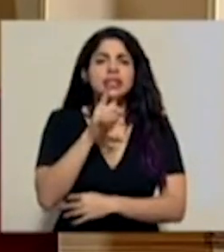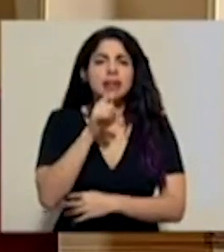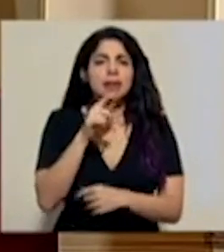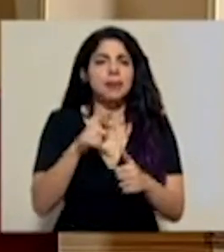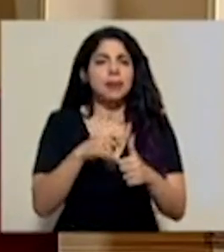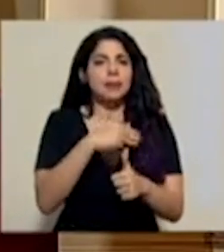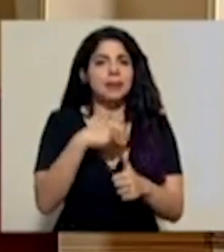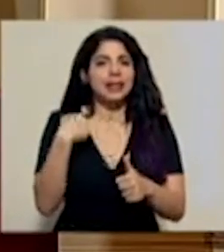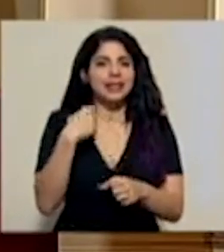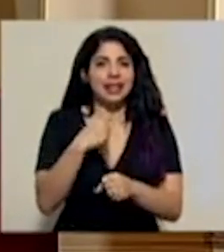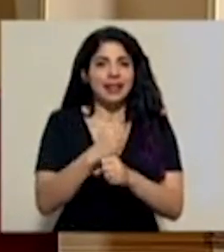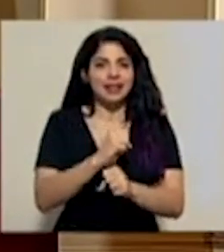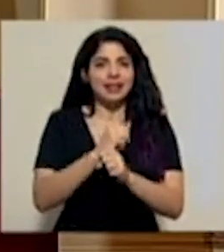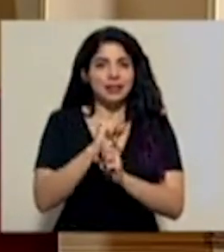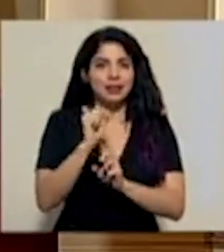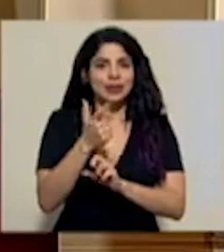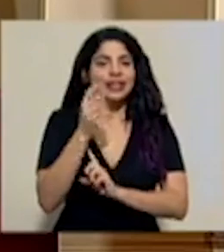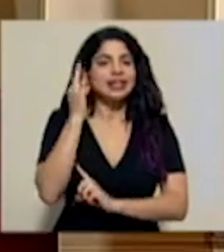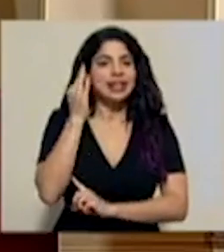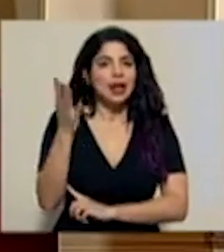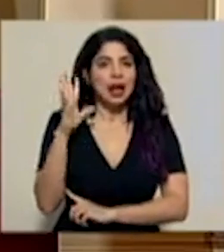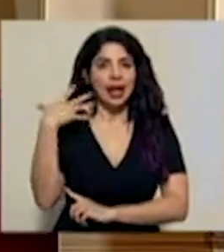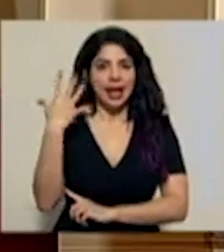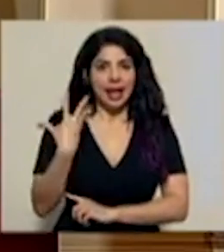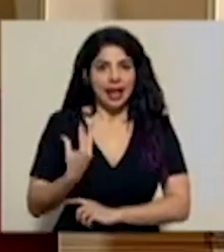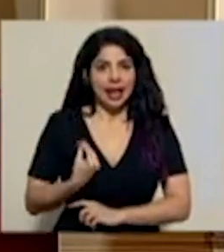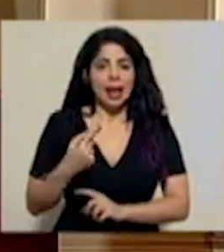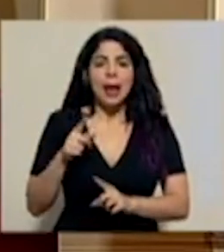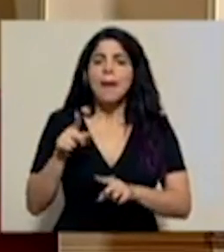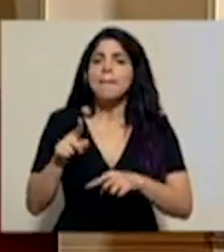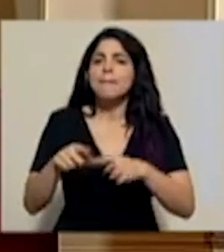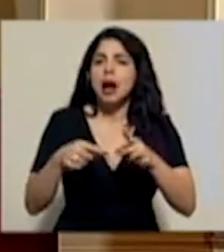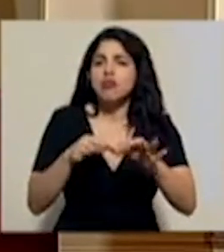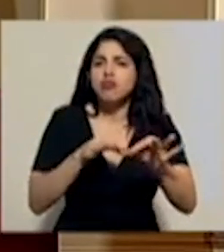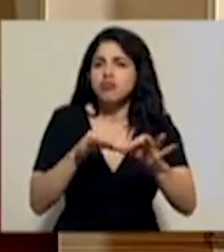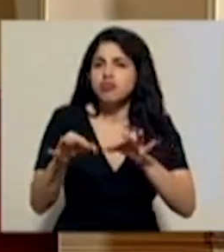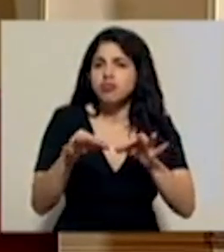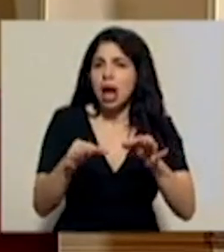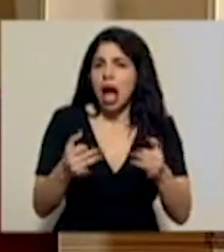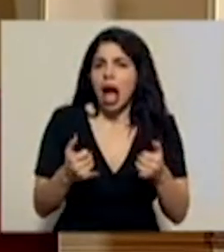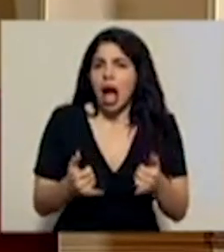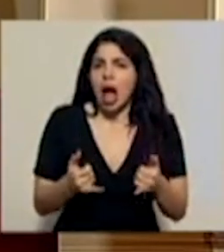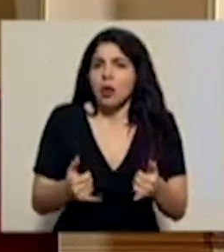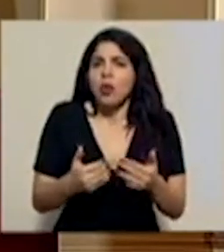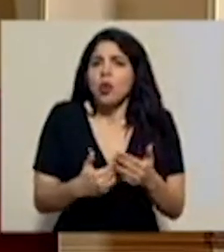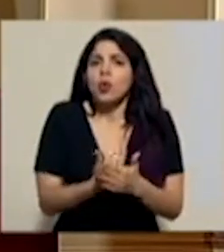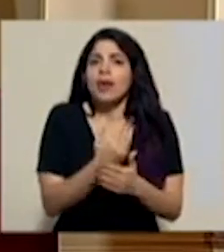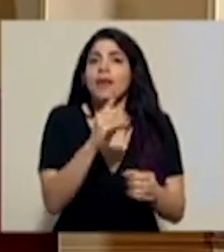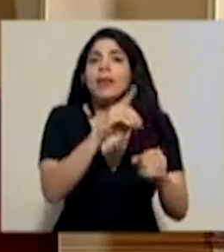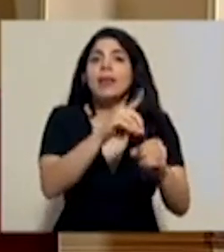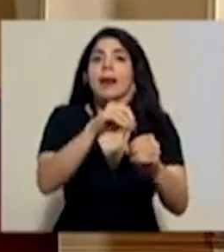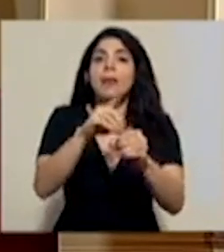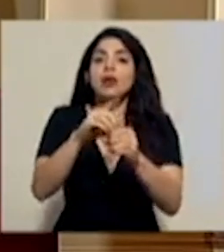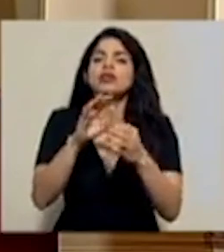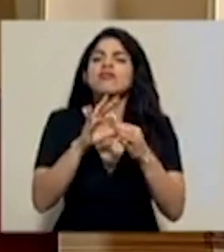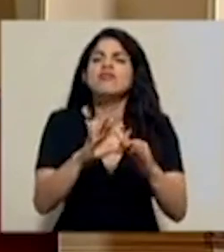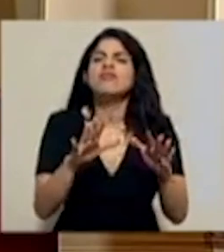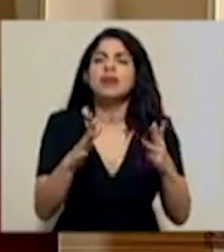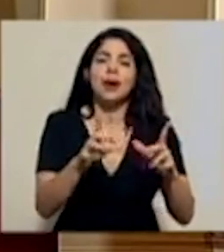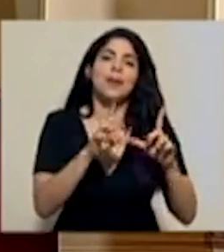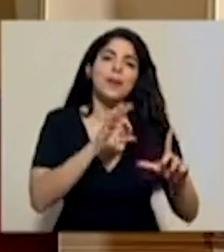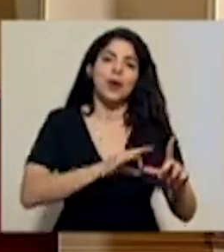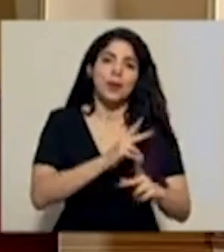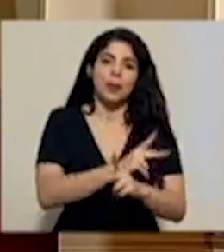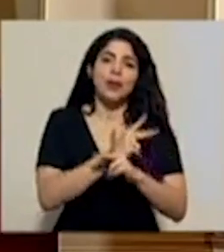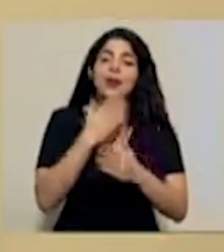ministra de Trabajo y Seguridad Social, la señora Yanina Dinarte, quien nos dará una actualización de los nuevos depósitos del Bono Proteger. Muy